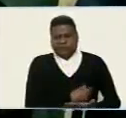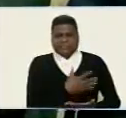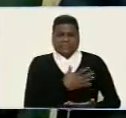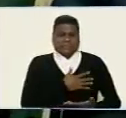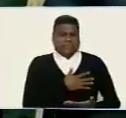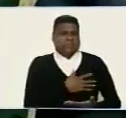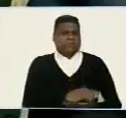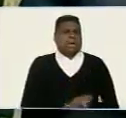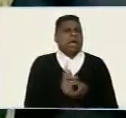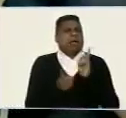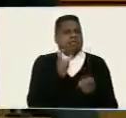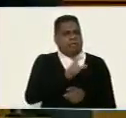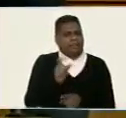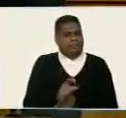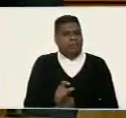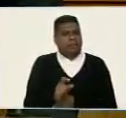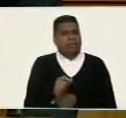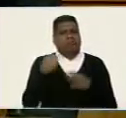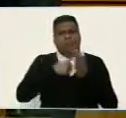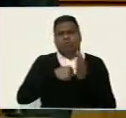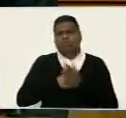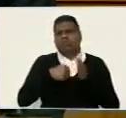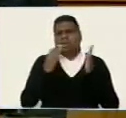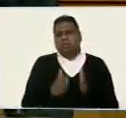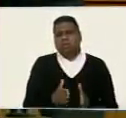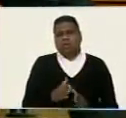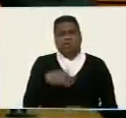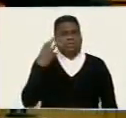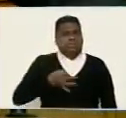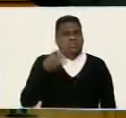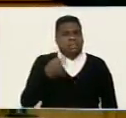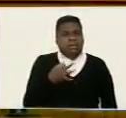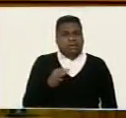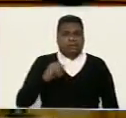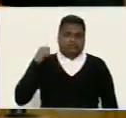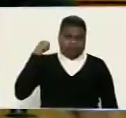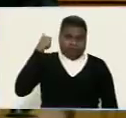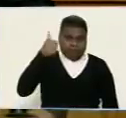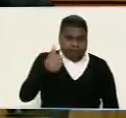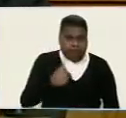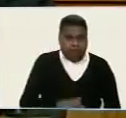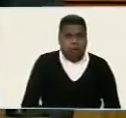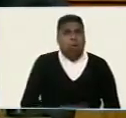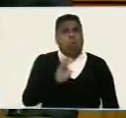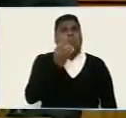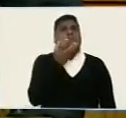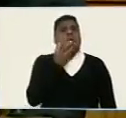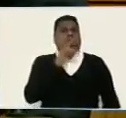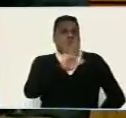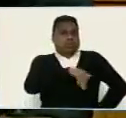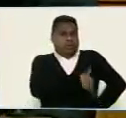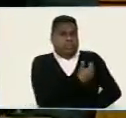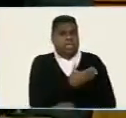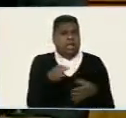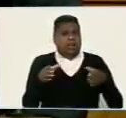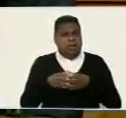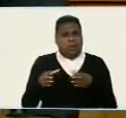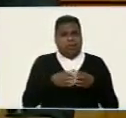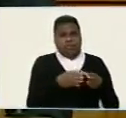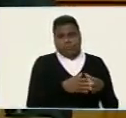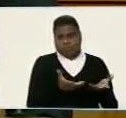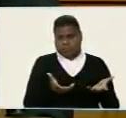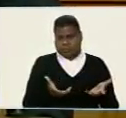alguien que diga que es luchador de toda la vida y lo ponen en un cargo, o que era, qué sé yo, en la universidad, de los grupos de ta, ta,